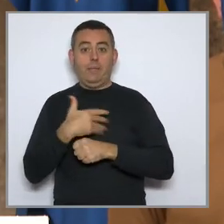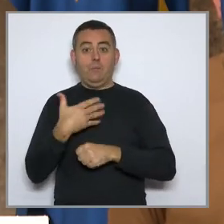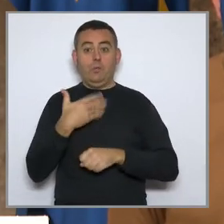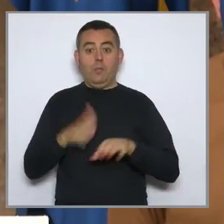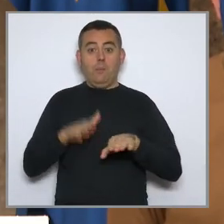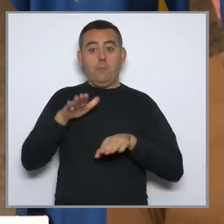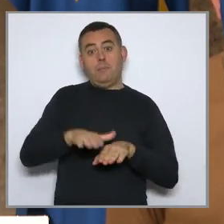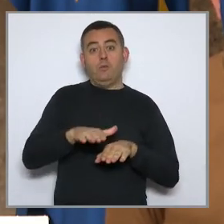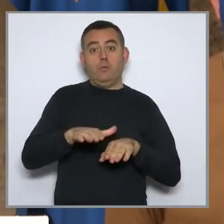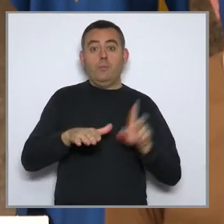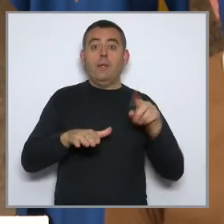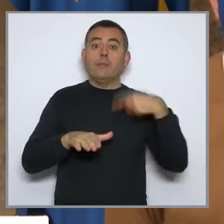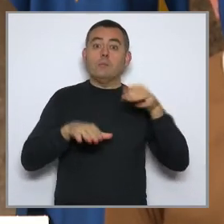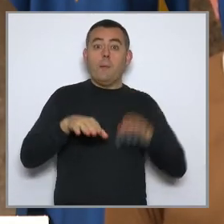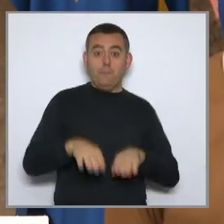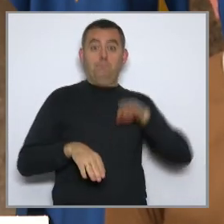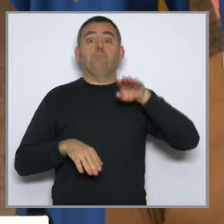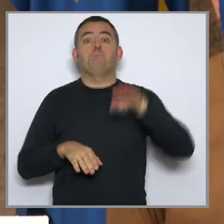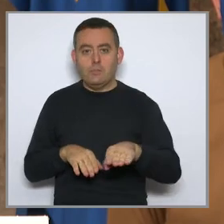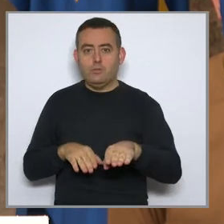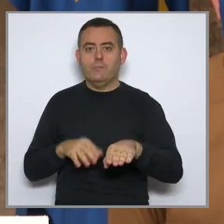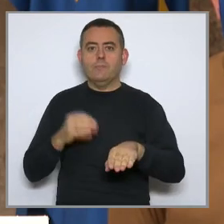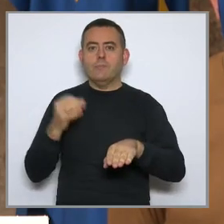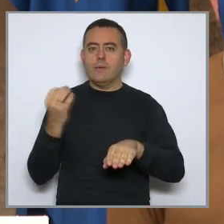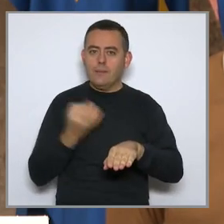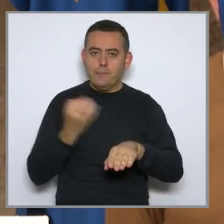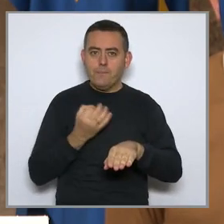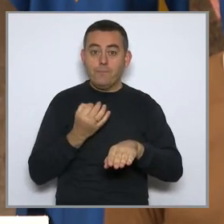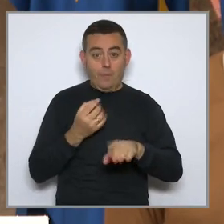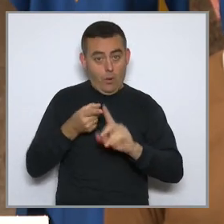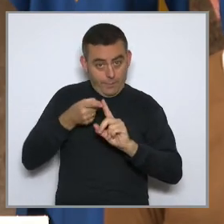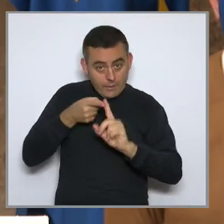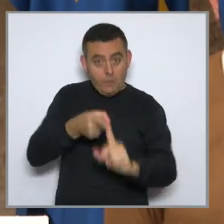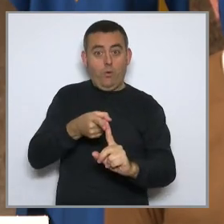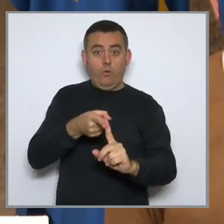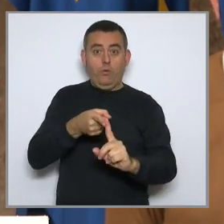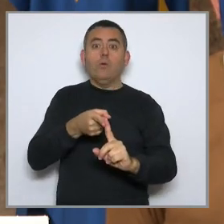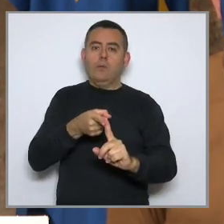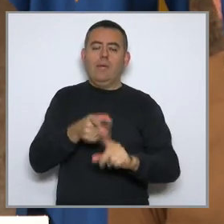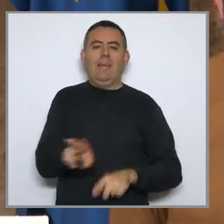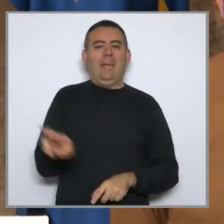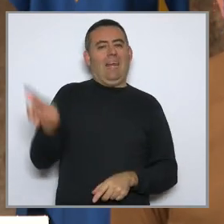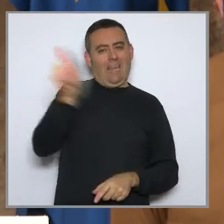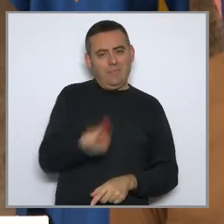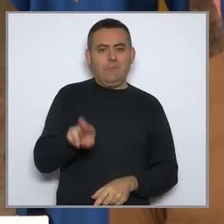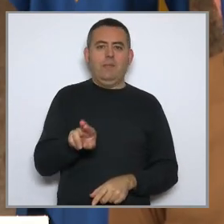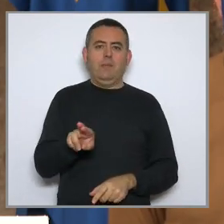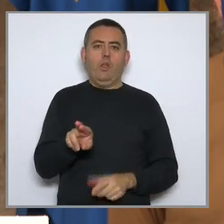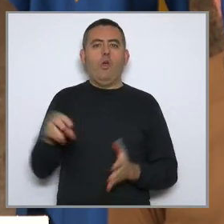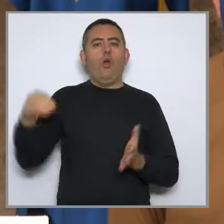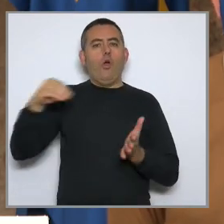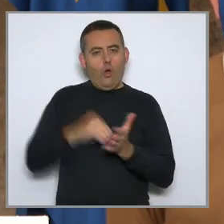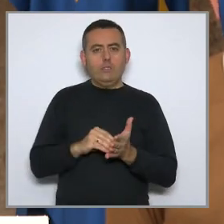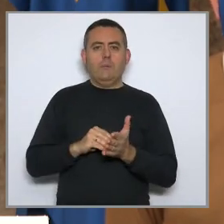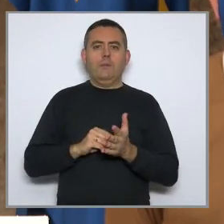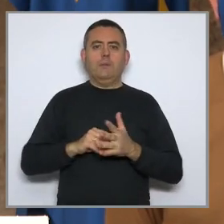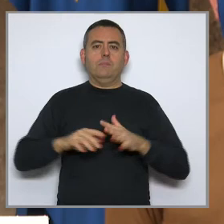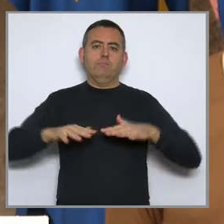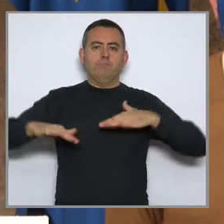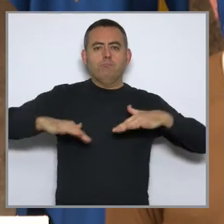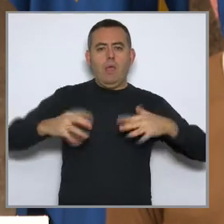la siguiente parada, que es nuestro objetivo y que tiene que ver con la reactivación económica, con la